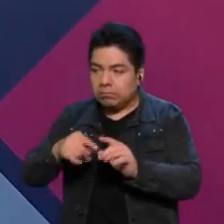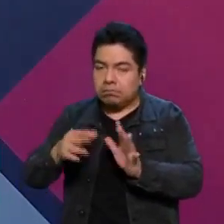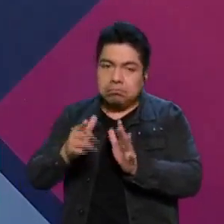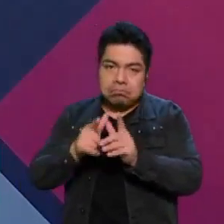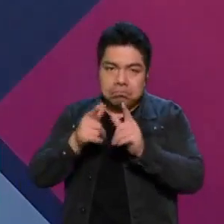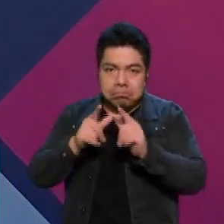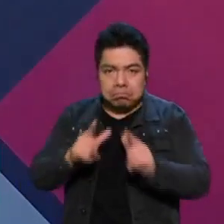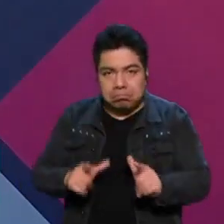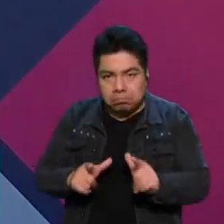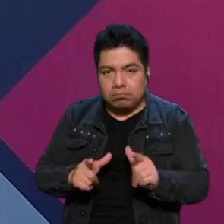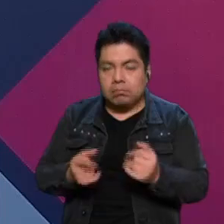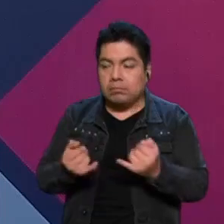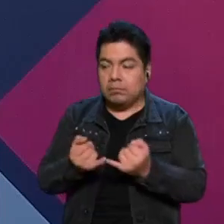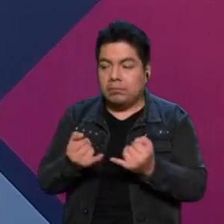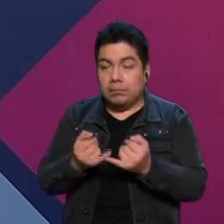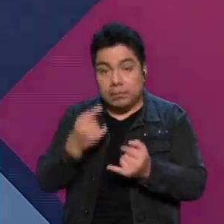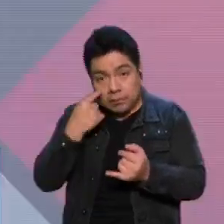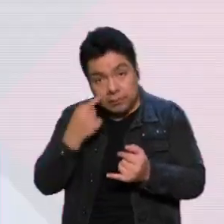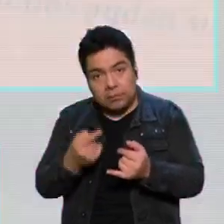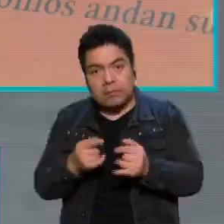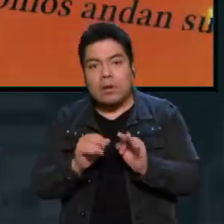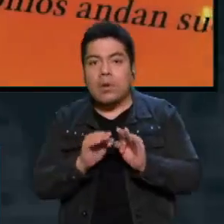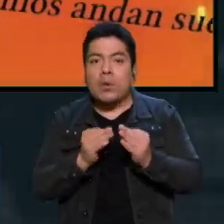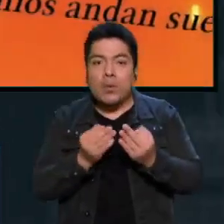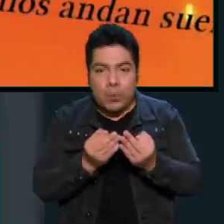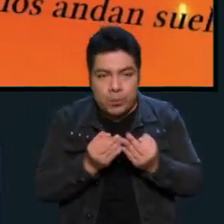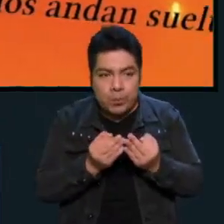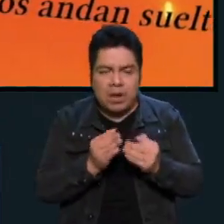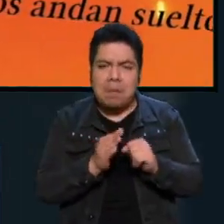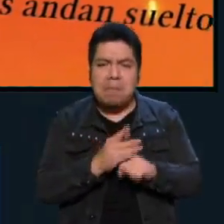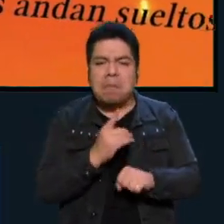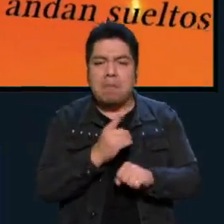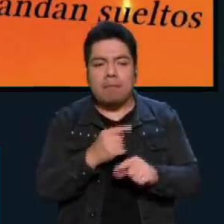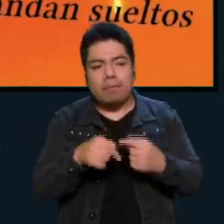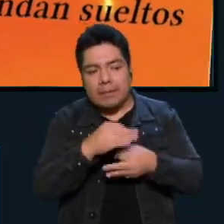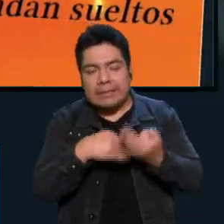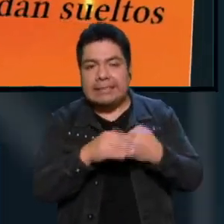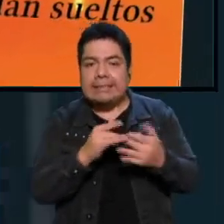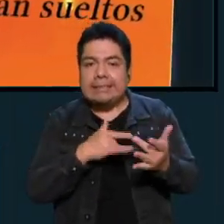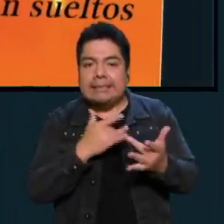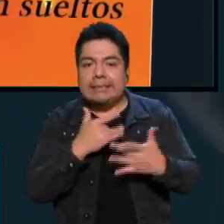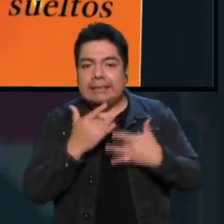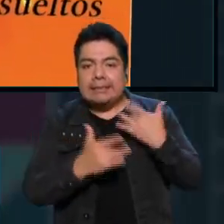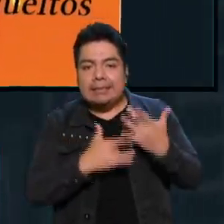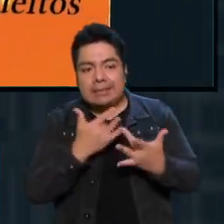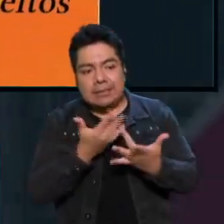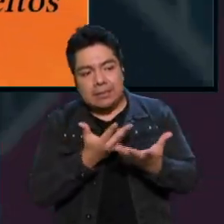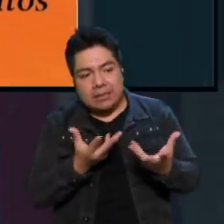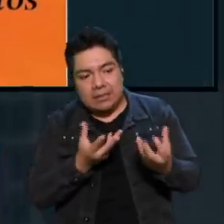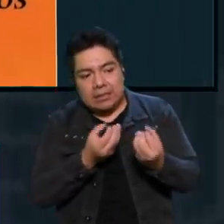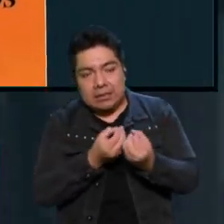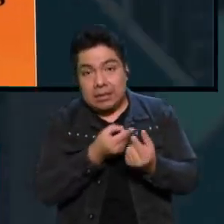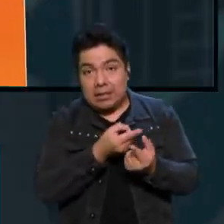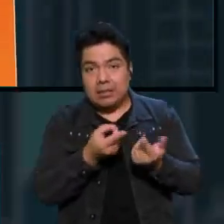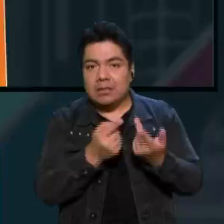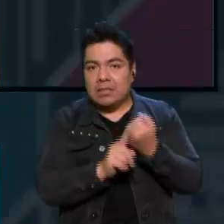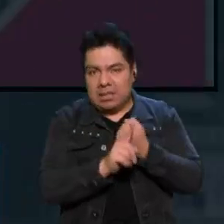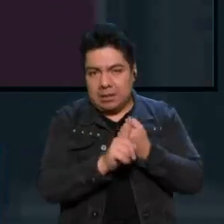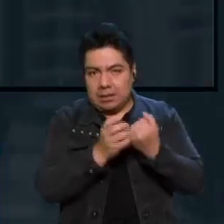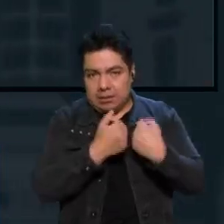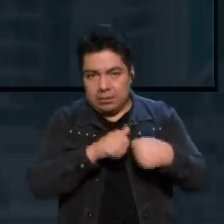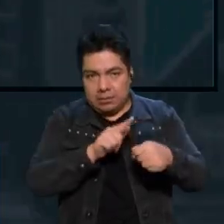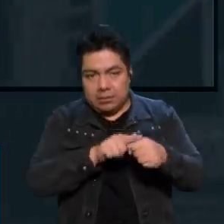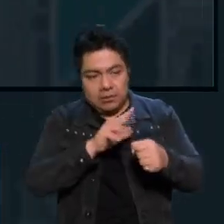que puede ser testimonial, fórmulas para encontrar cómo aproximarme a estos fenómenos sociales, ¿no?